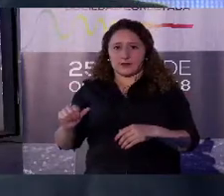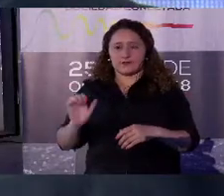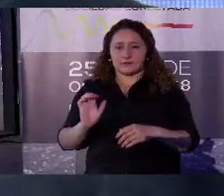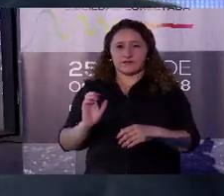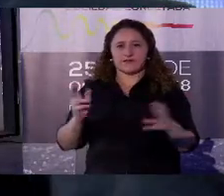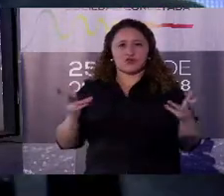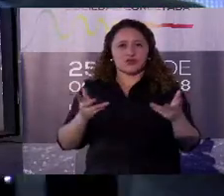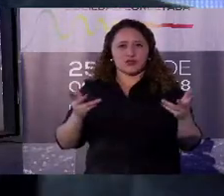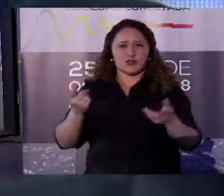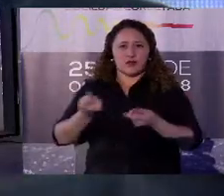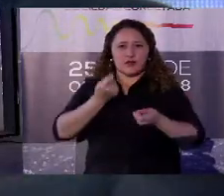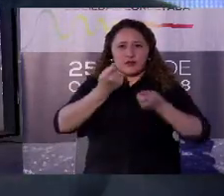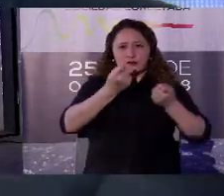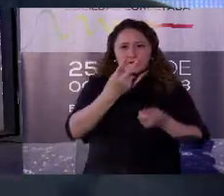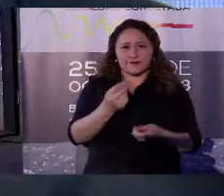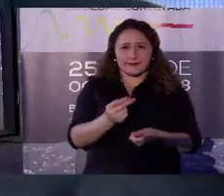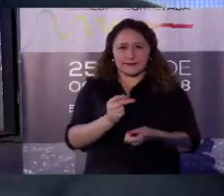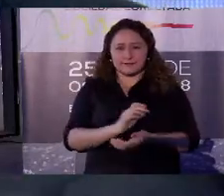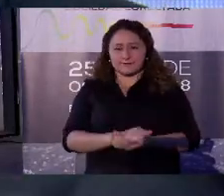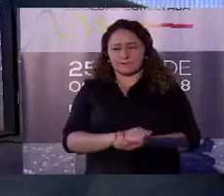en 20 mercados.